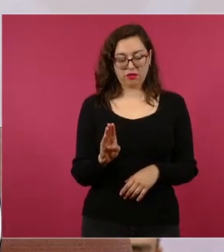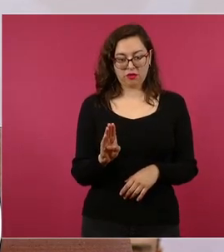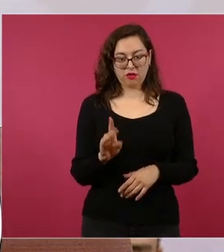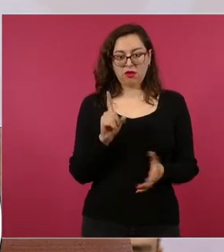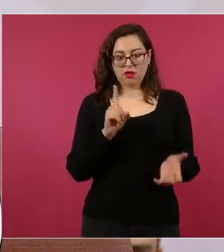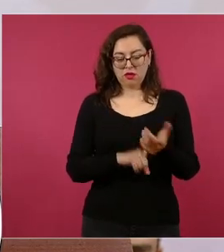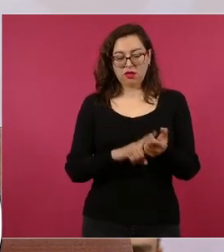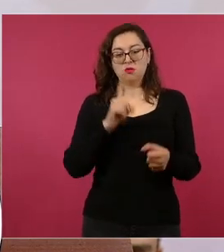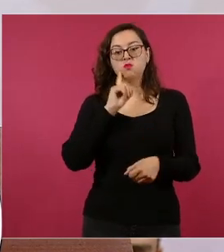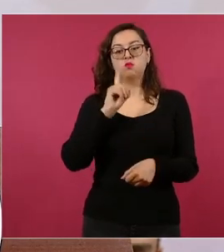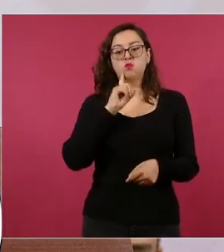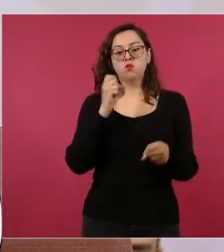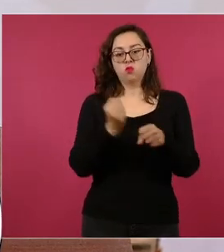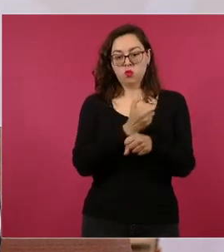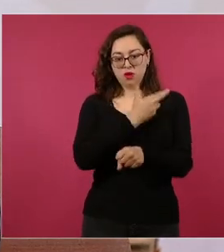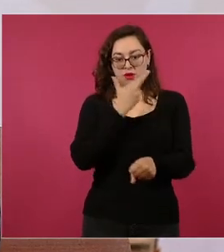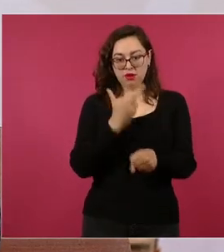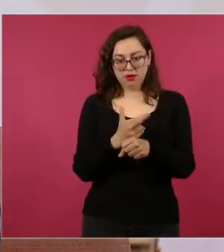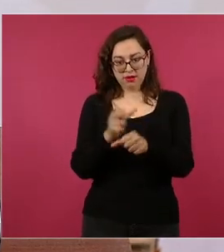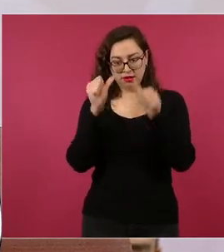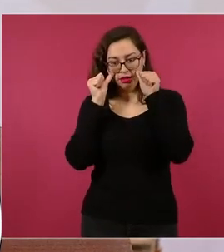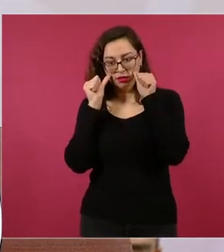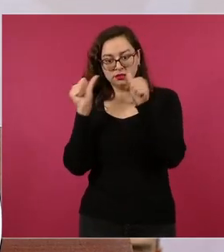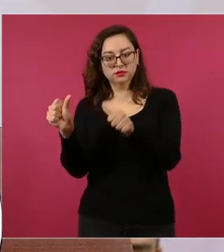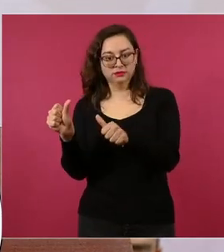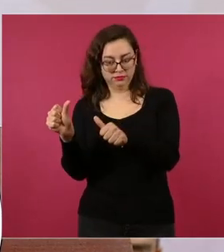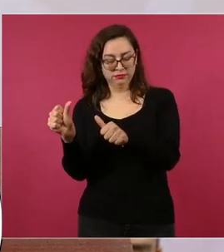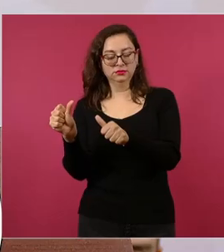lo atienda, la secretaria